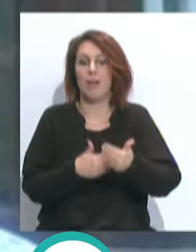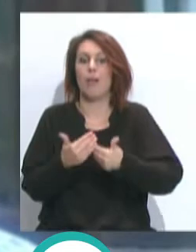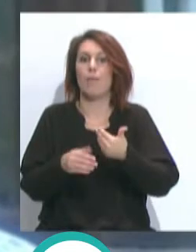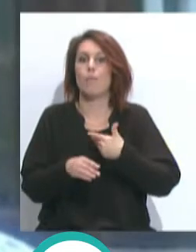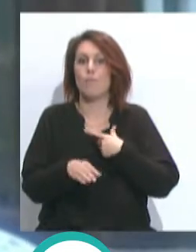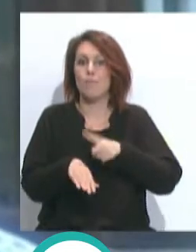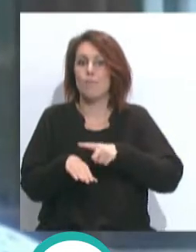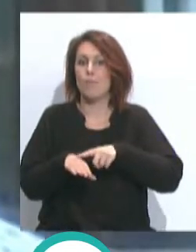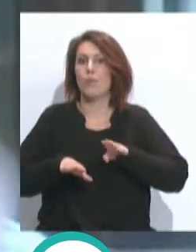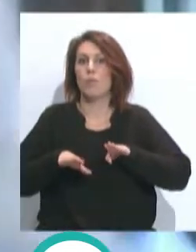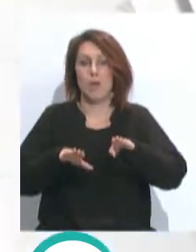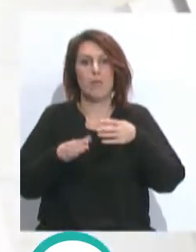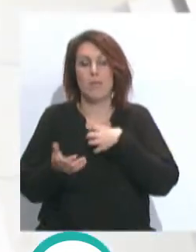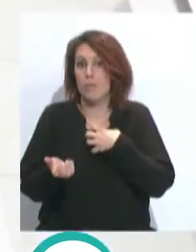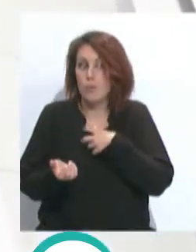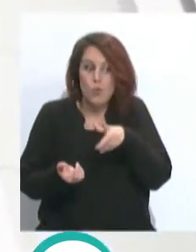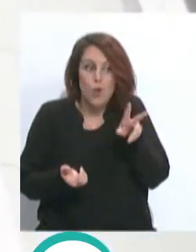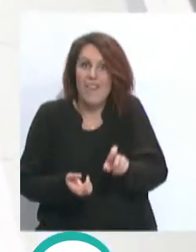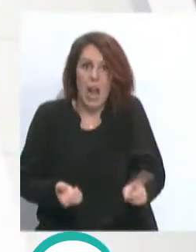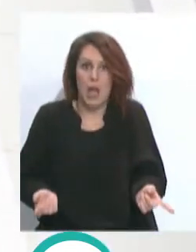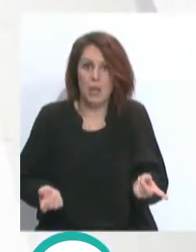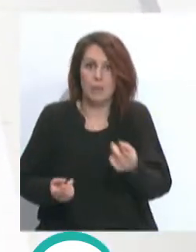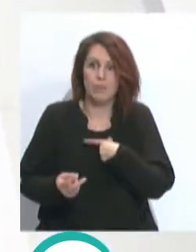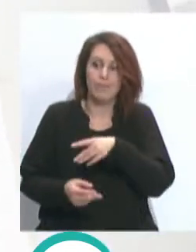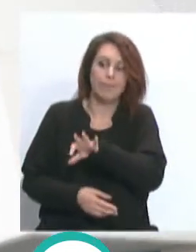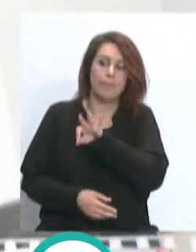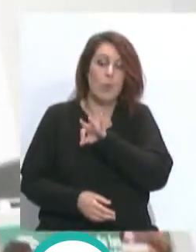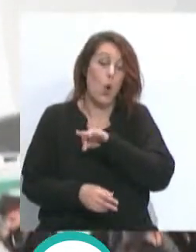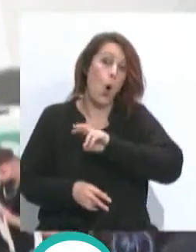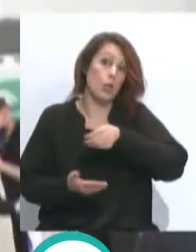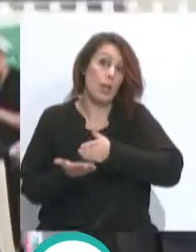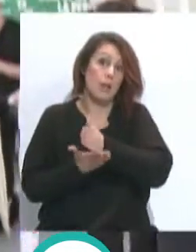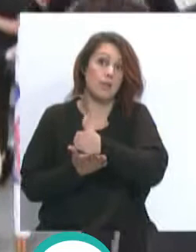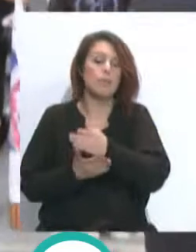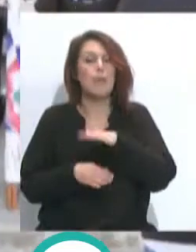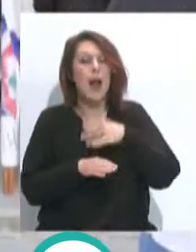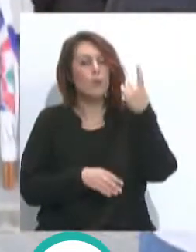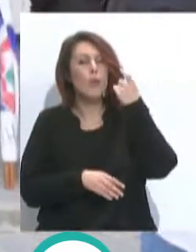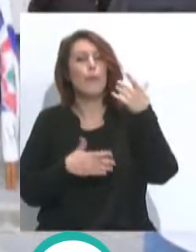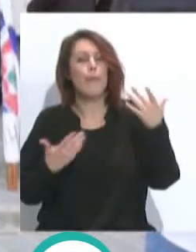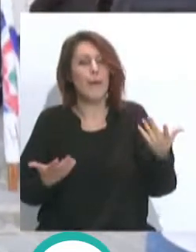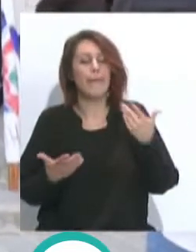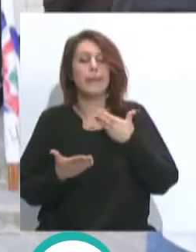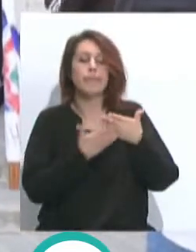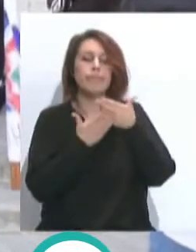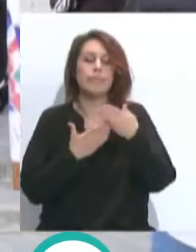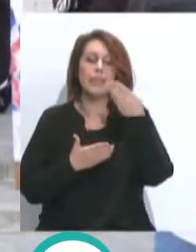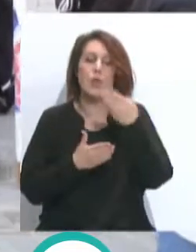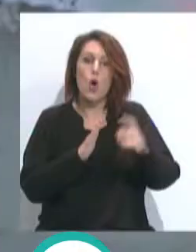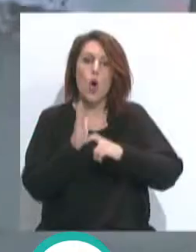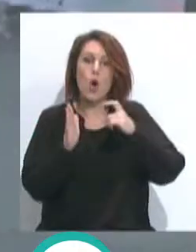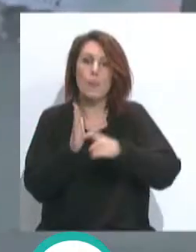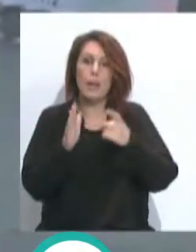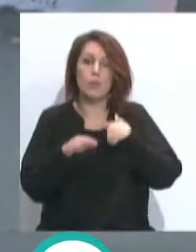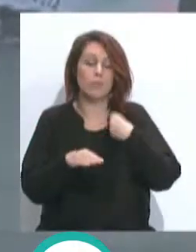modalidad de simultaneidad. La otra opción que deja la nueva ley de educación al alumnado es estudiar todo el bachillerato completo